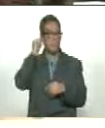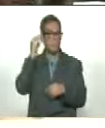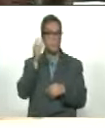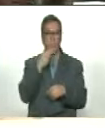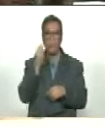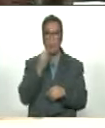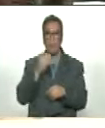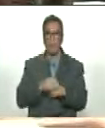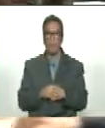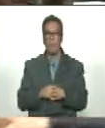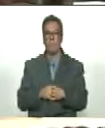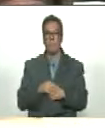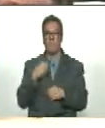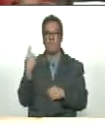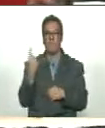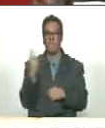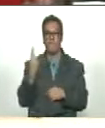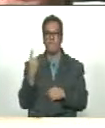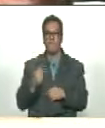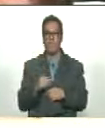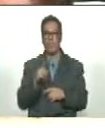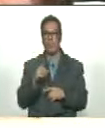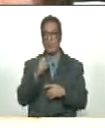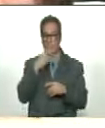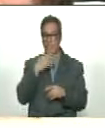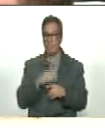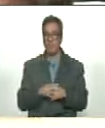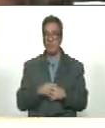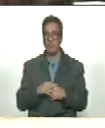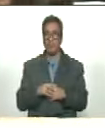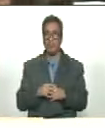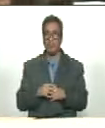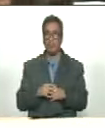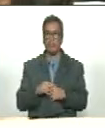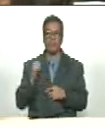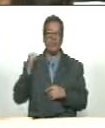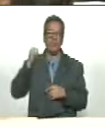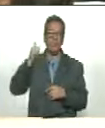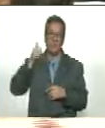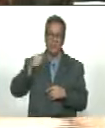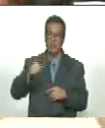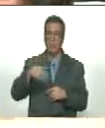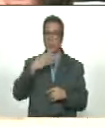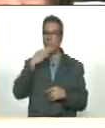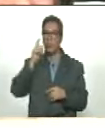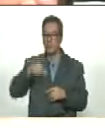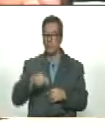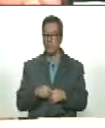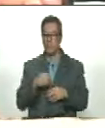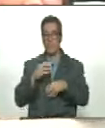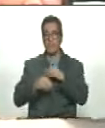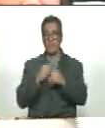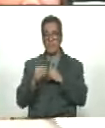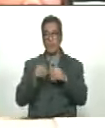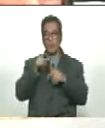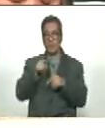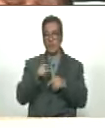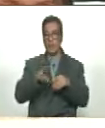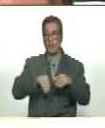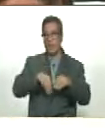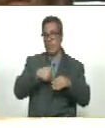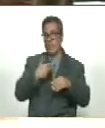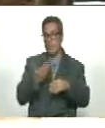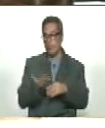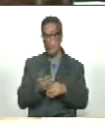joven, no solamente con una extraordinaria trayectoria, sino también el hecho de que ella pueda